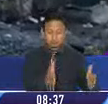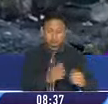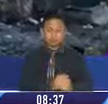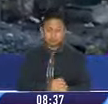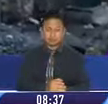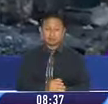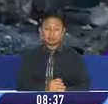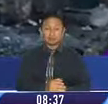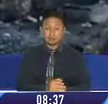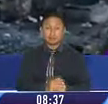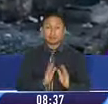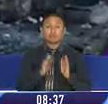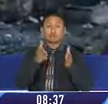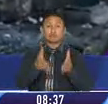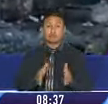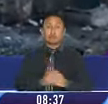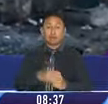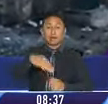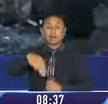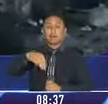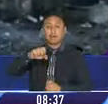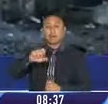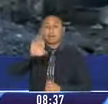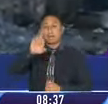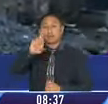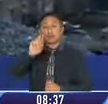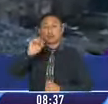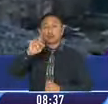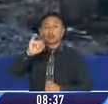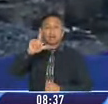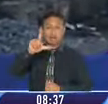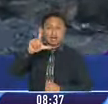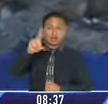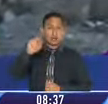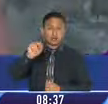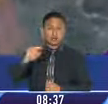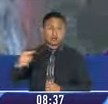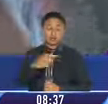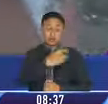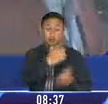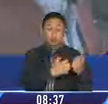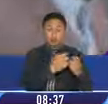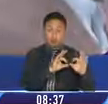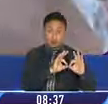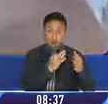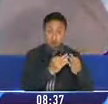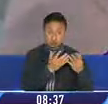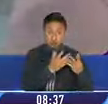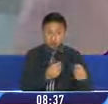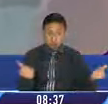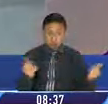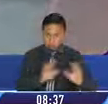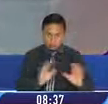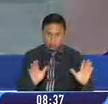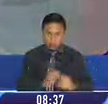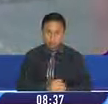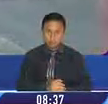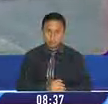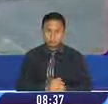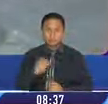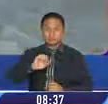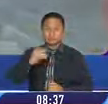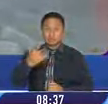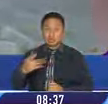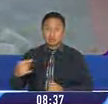el cementerio metropolitano. ¿Con esto se terminaría el drama de la familia y de alguna forma también retornaría